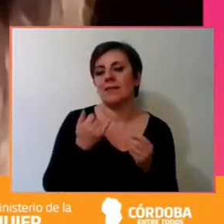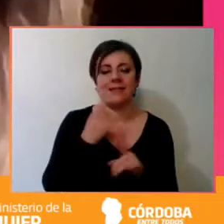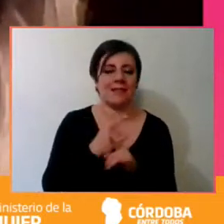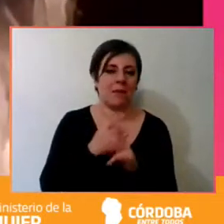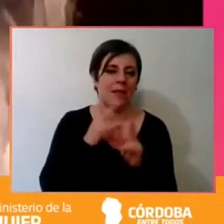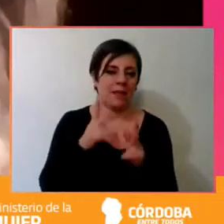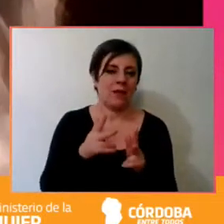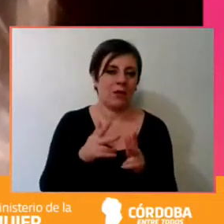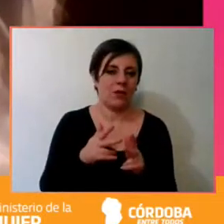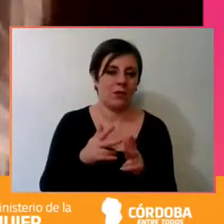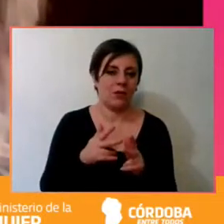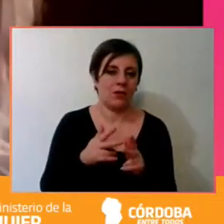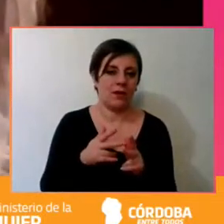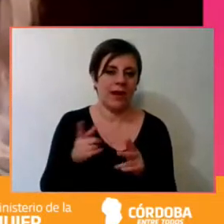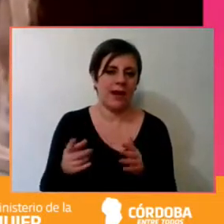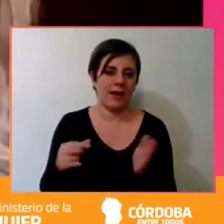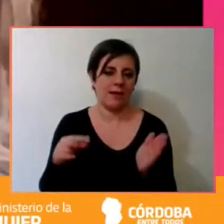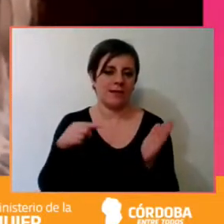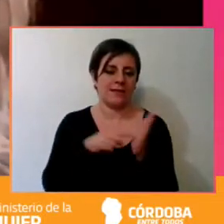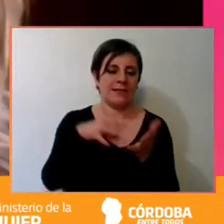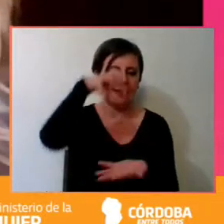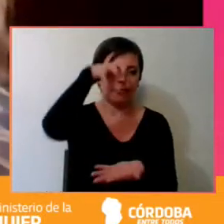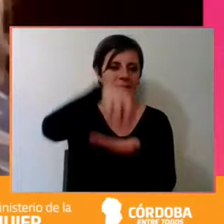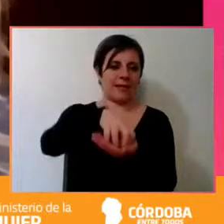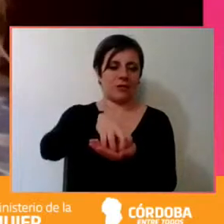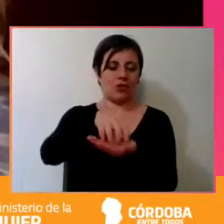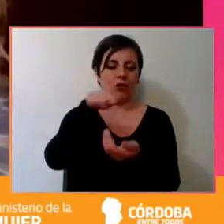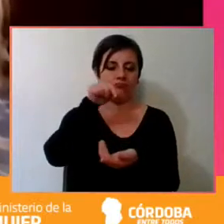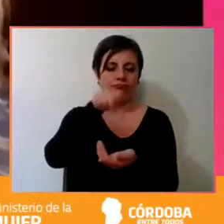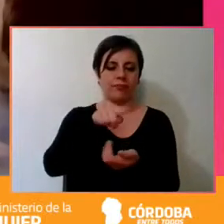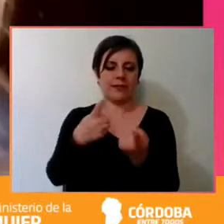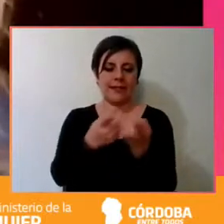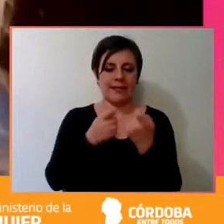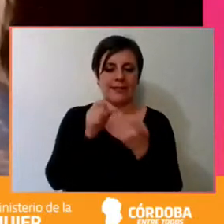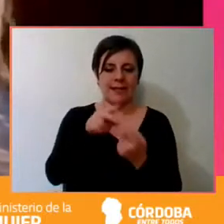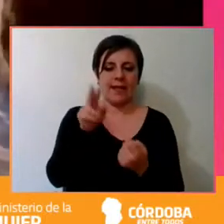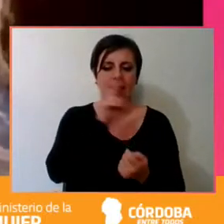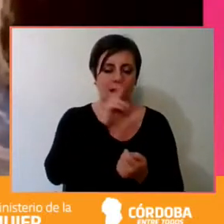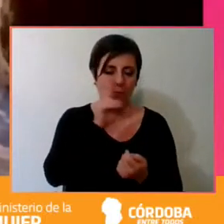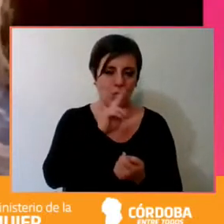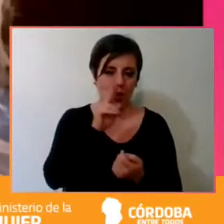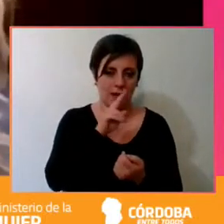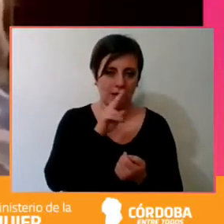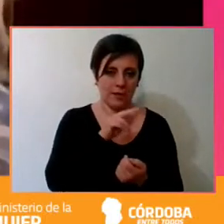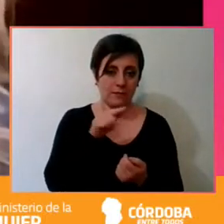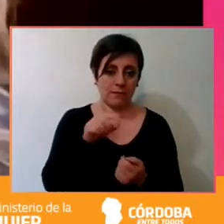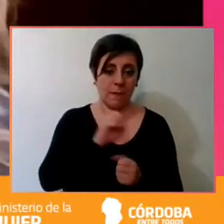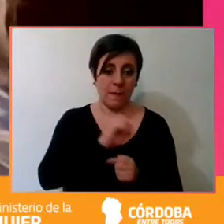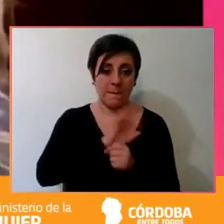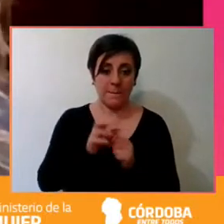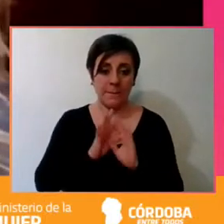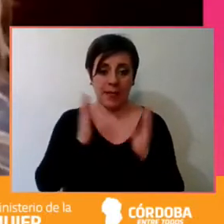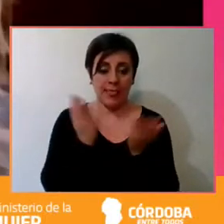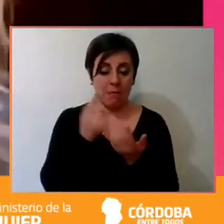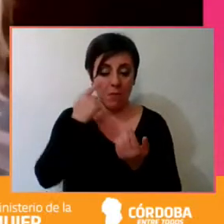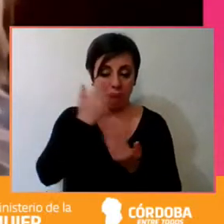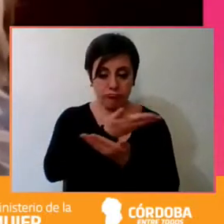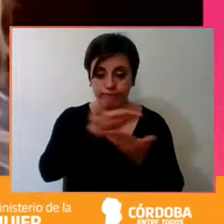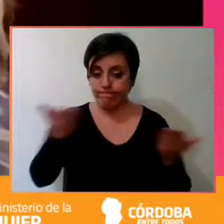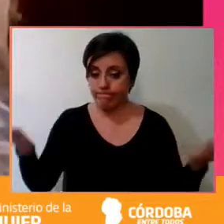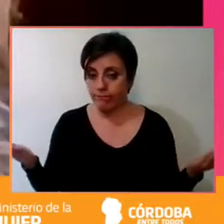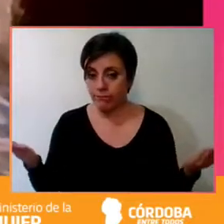el mainstream, en el centro del quehacer, las necesidades de las mujeres. La pandemia nos ha puesto de manifiesto y me